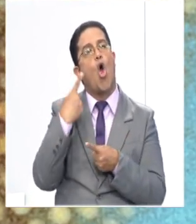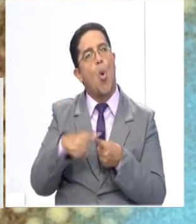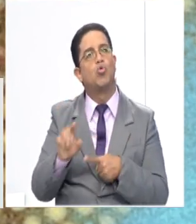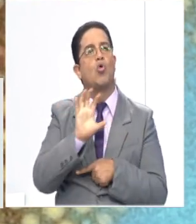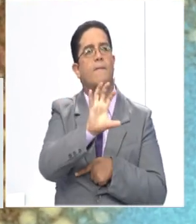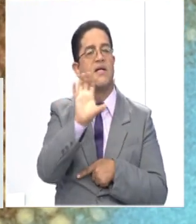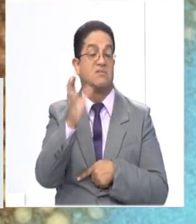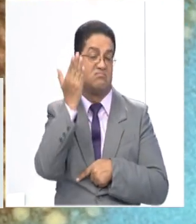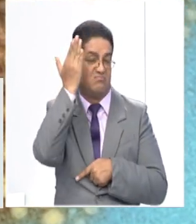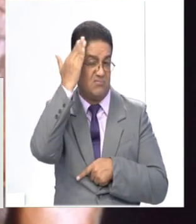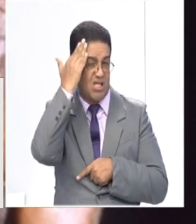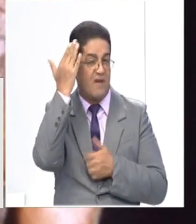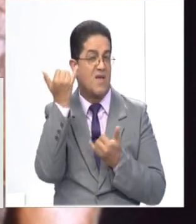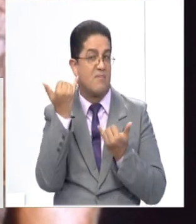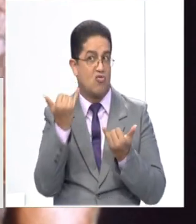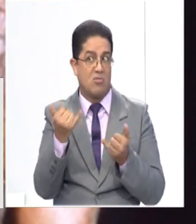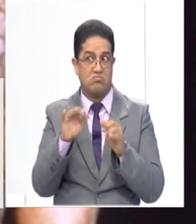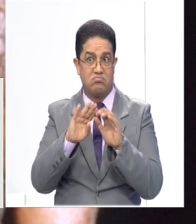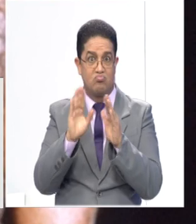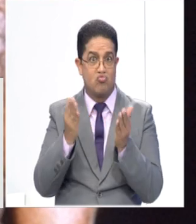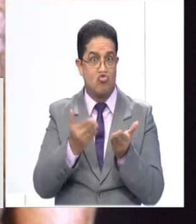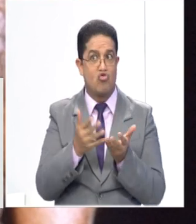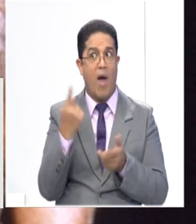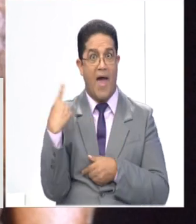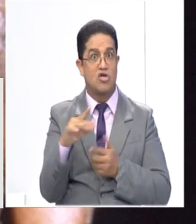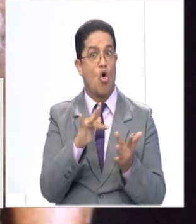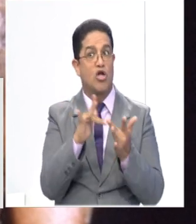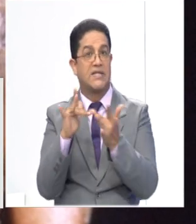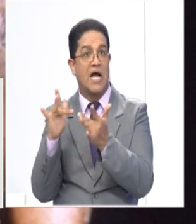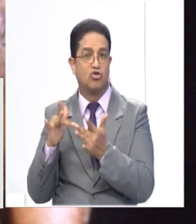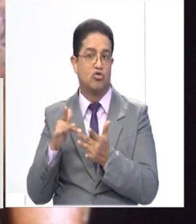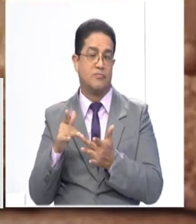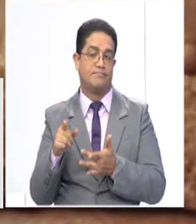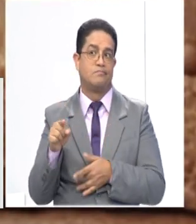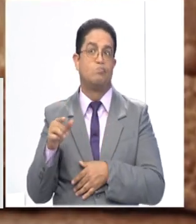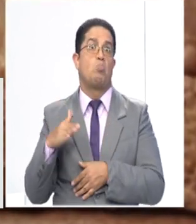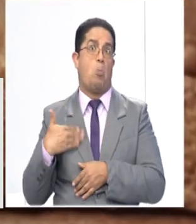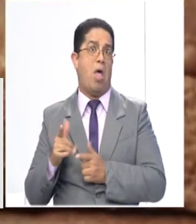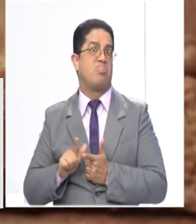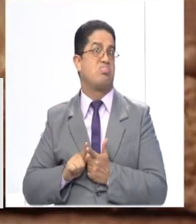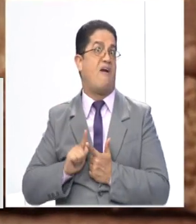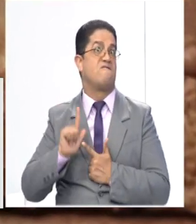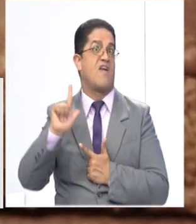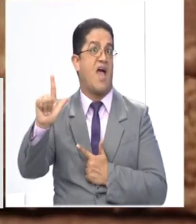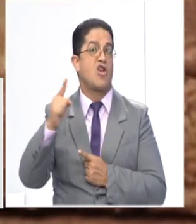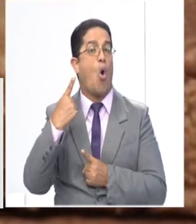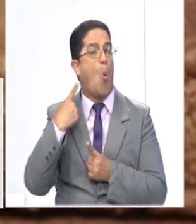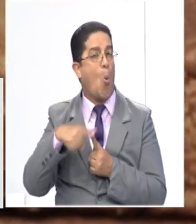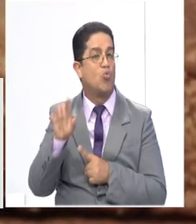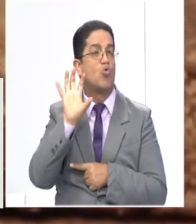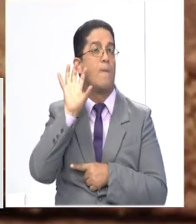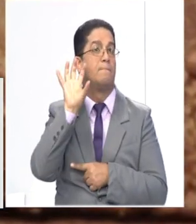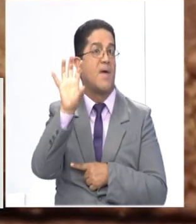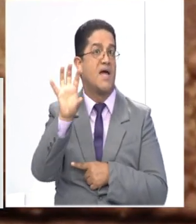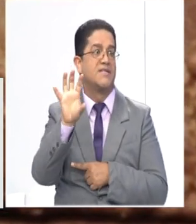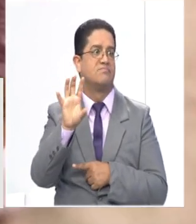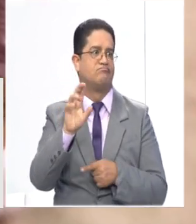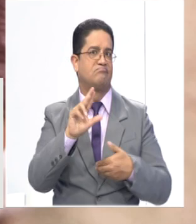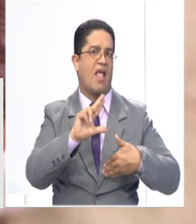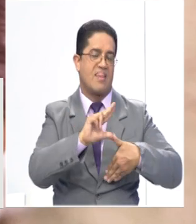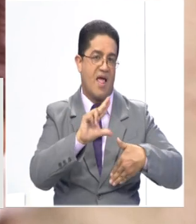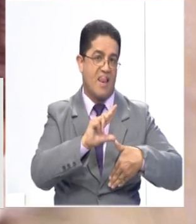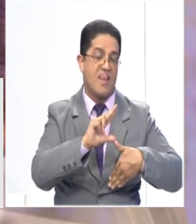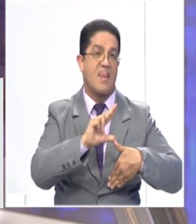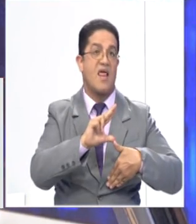sabemos que estamos en un mundo globalizado y hoy podemos estar en África y mañana podemos estar en otro país de Sudamérica